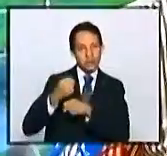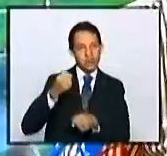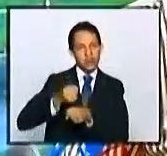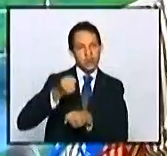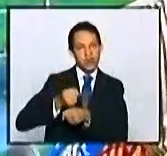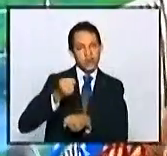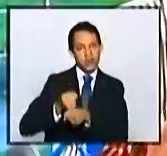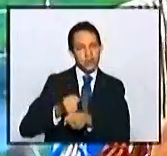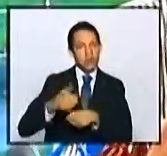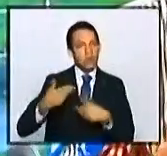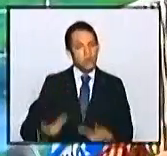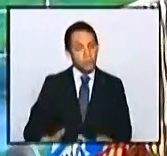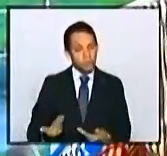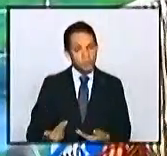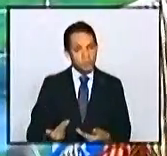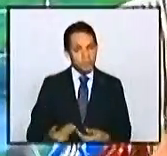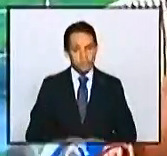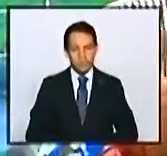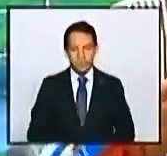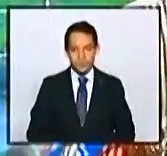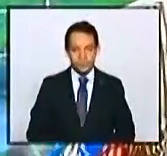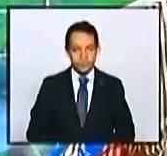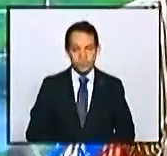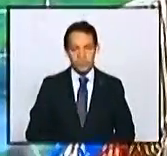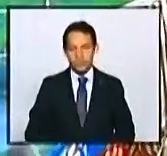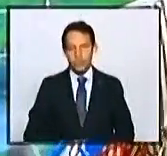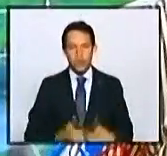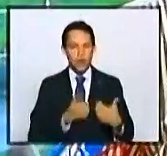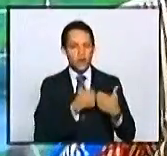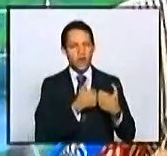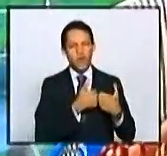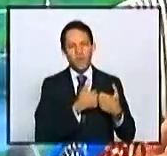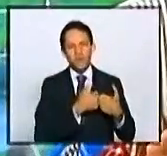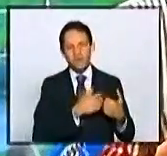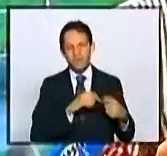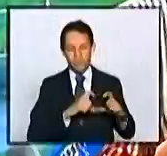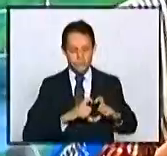una aflicción, de un duelo amoroso que tiene,